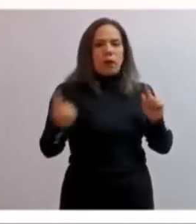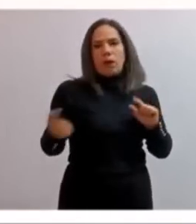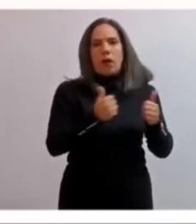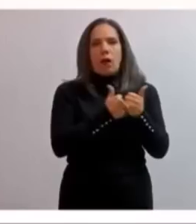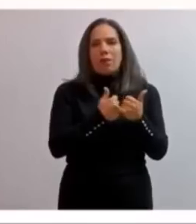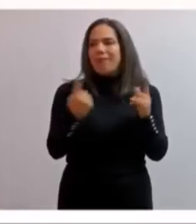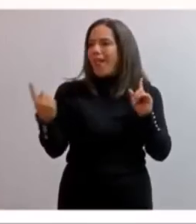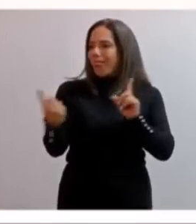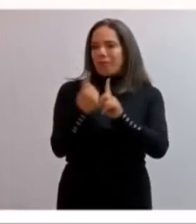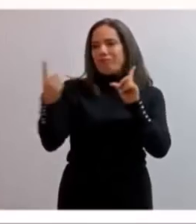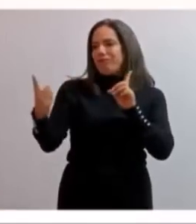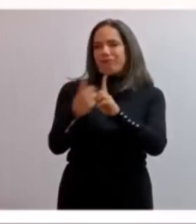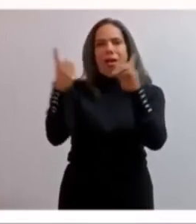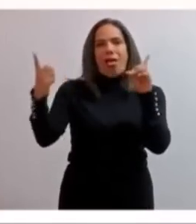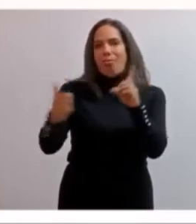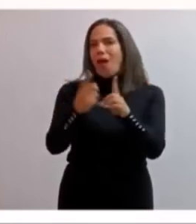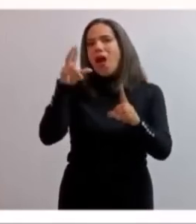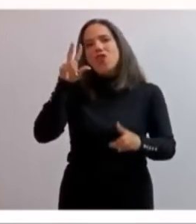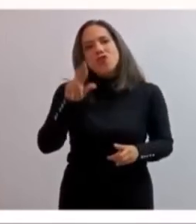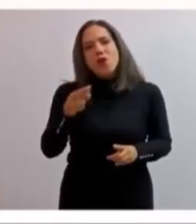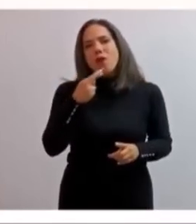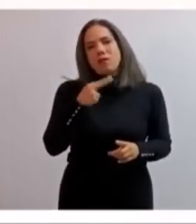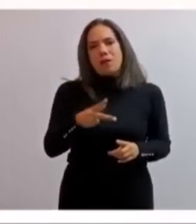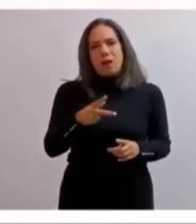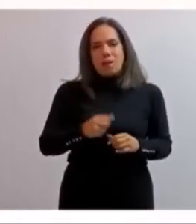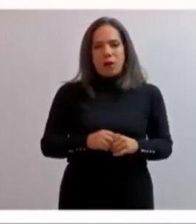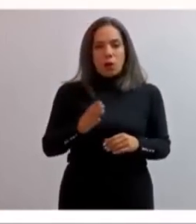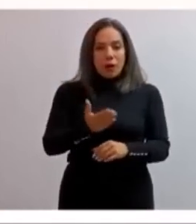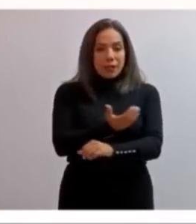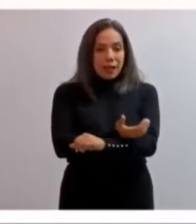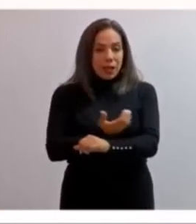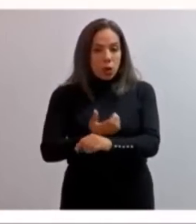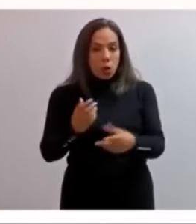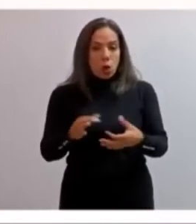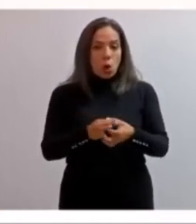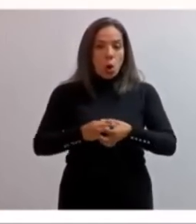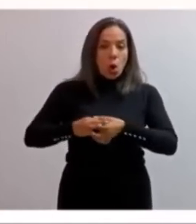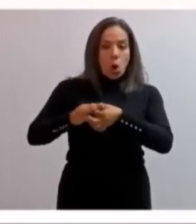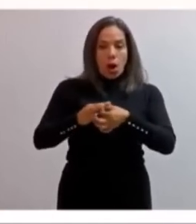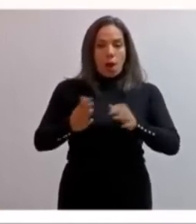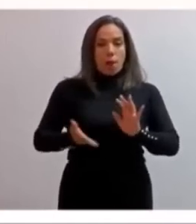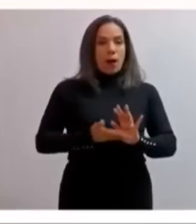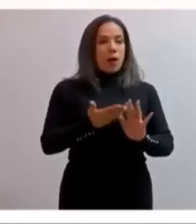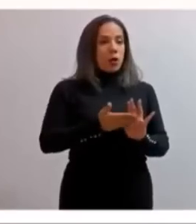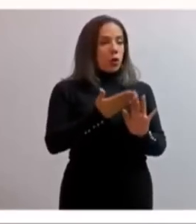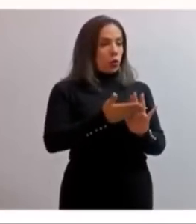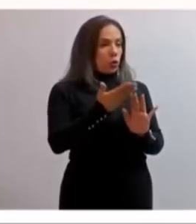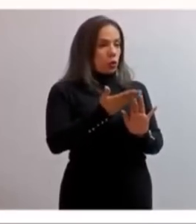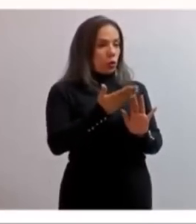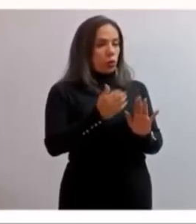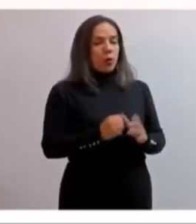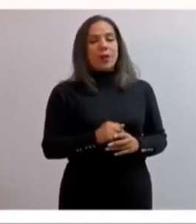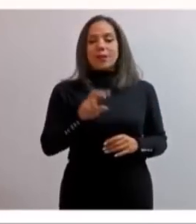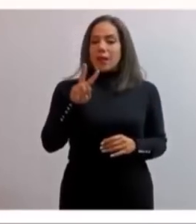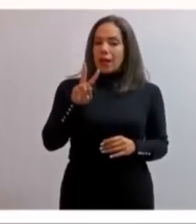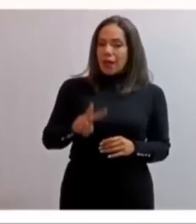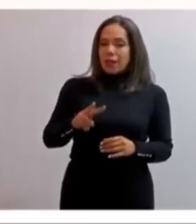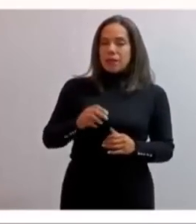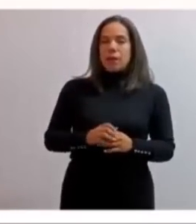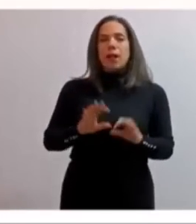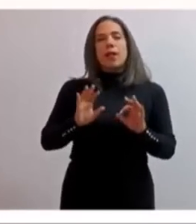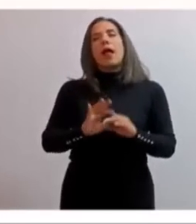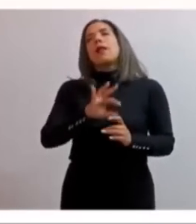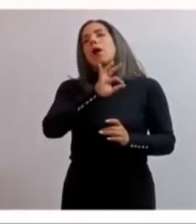de ser el mejor, se trata de colaborar, de construir colectivamente.